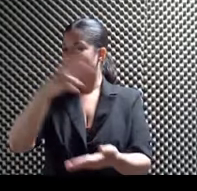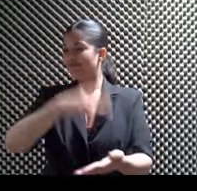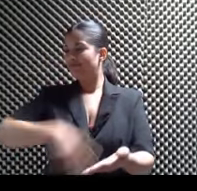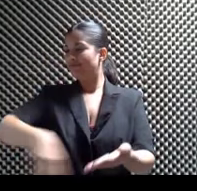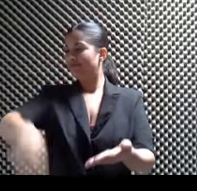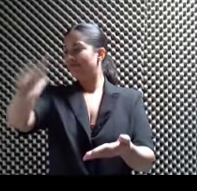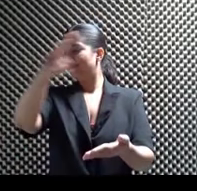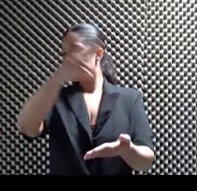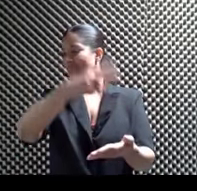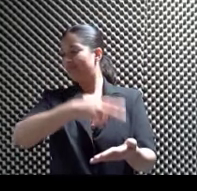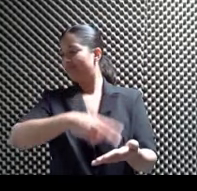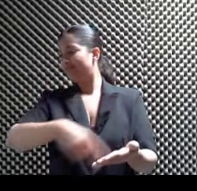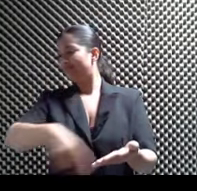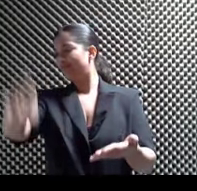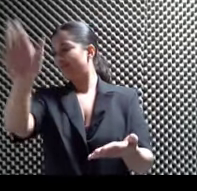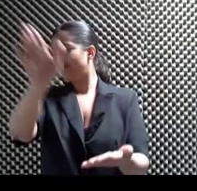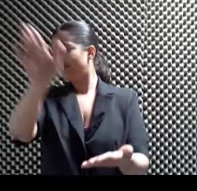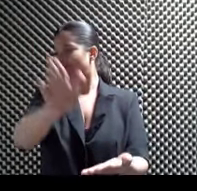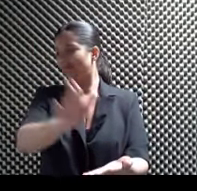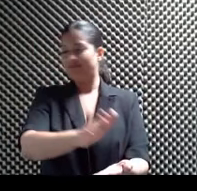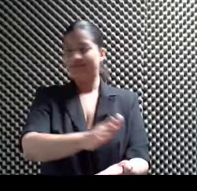Ponte Hyper